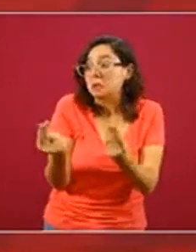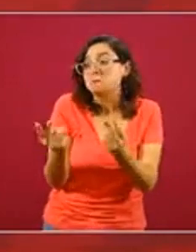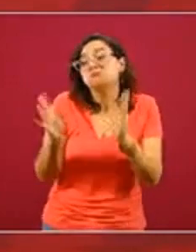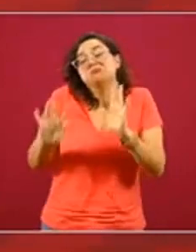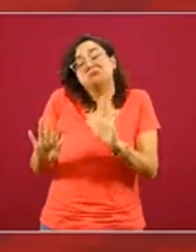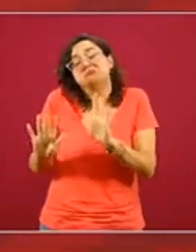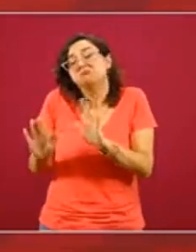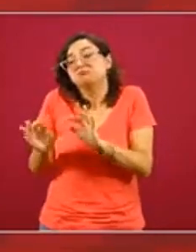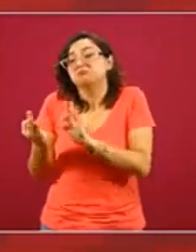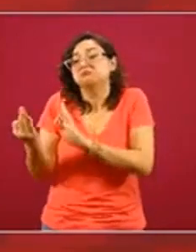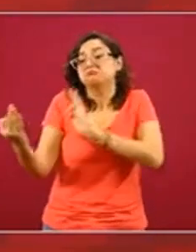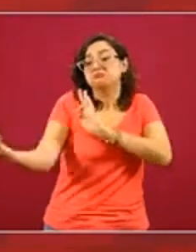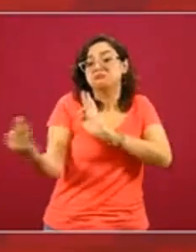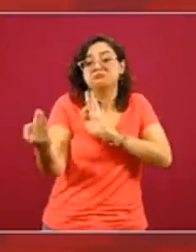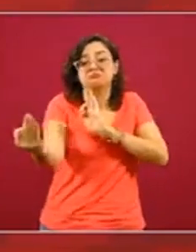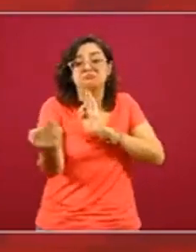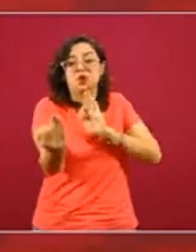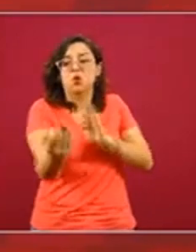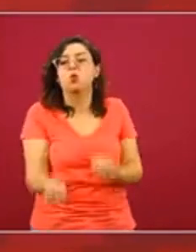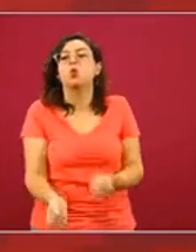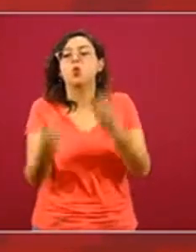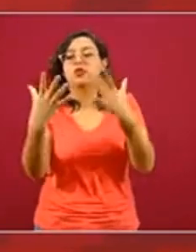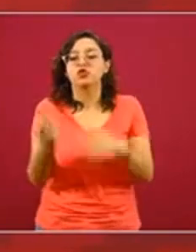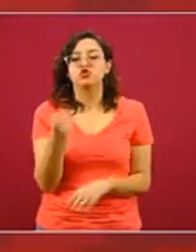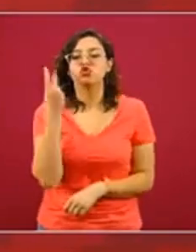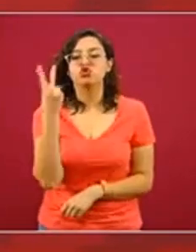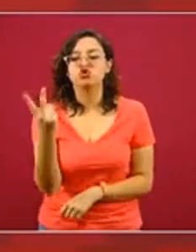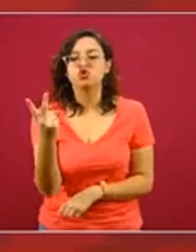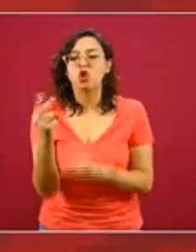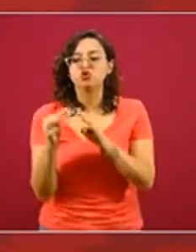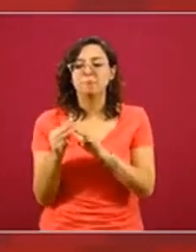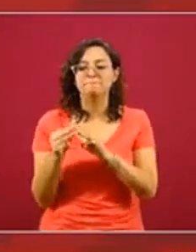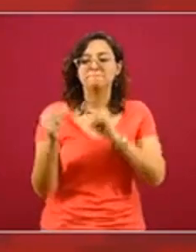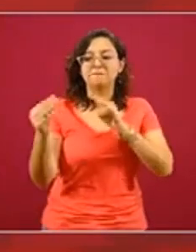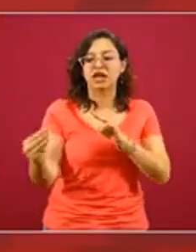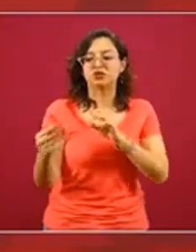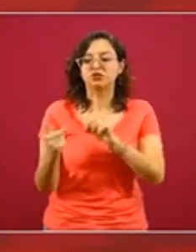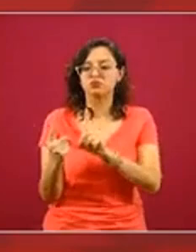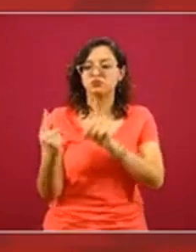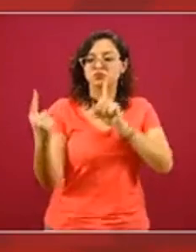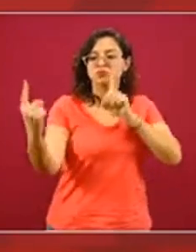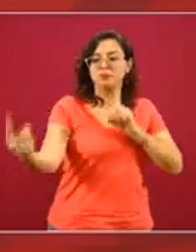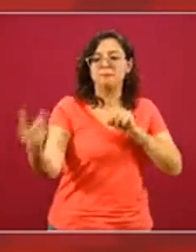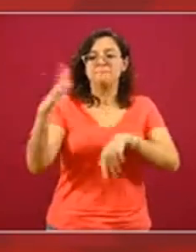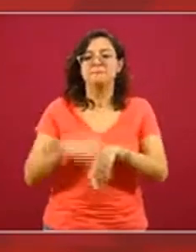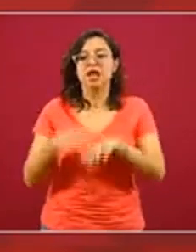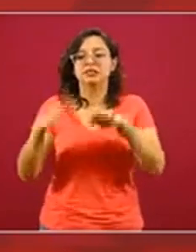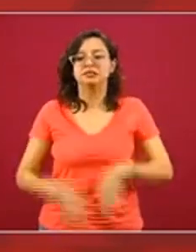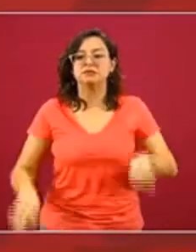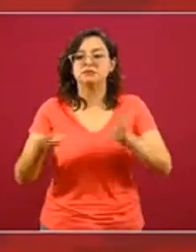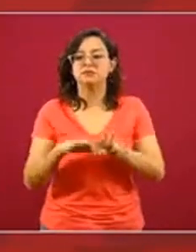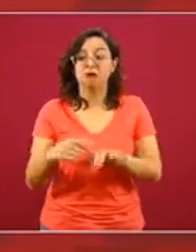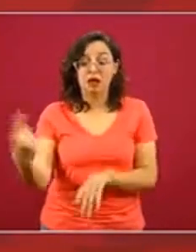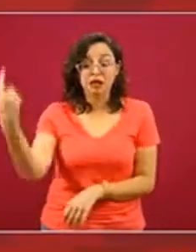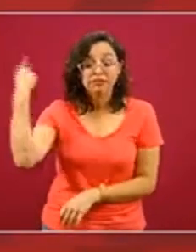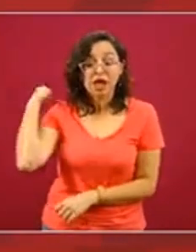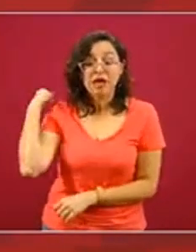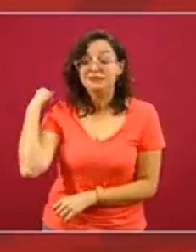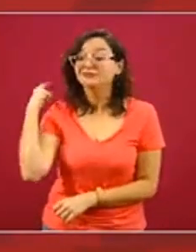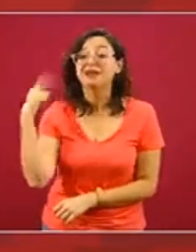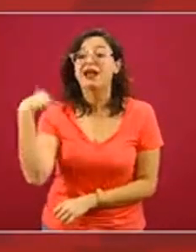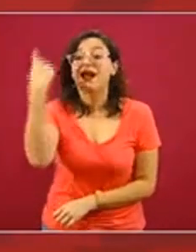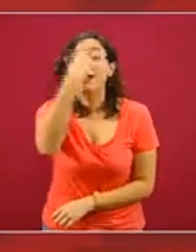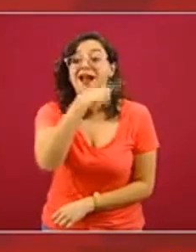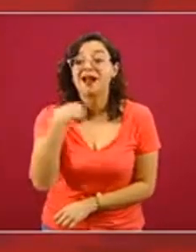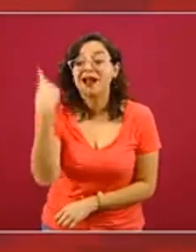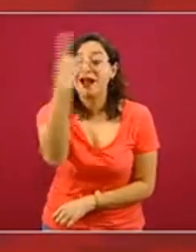sana distancia. ¿Cuál es la sana distancia? 2 metros de otra persona. ¿Cuál es la parte principal? ¿La espalda? No, la cara, porque en